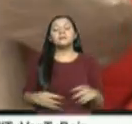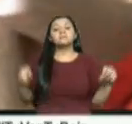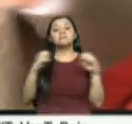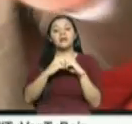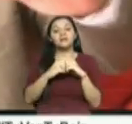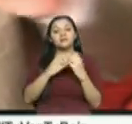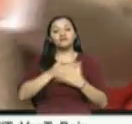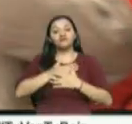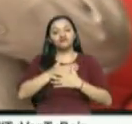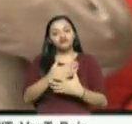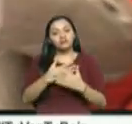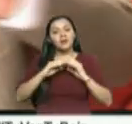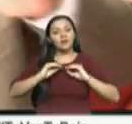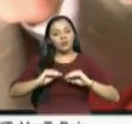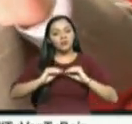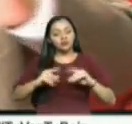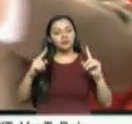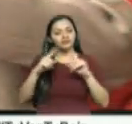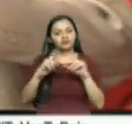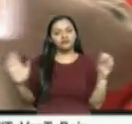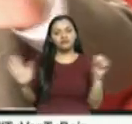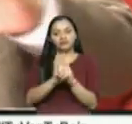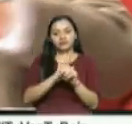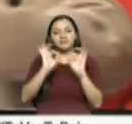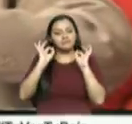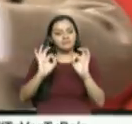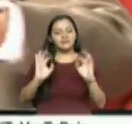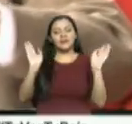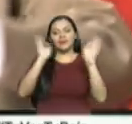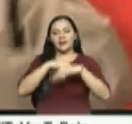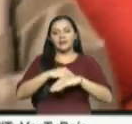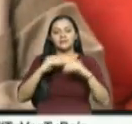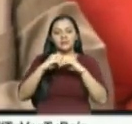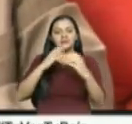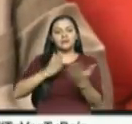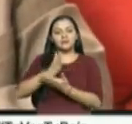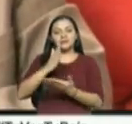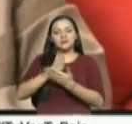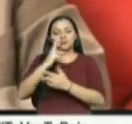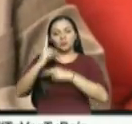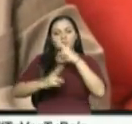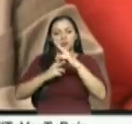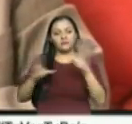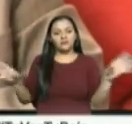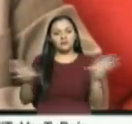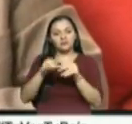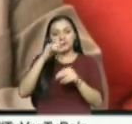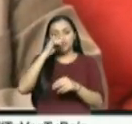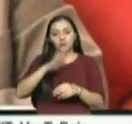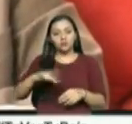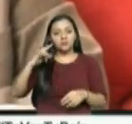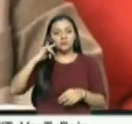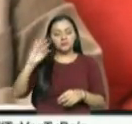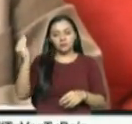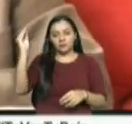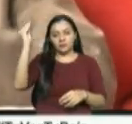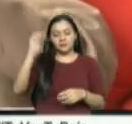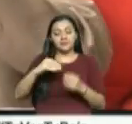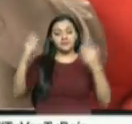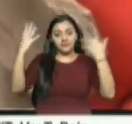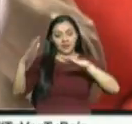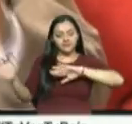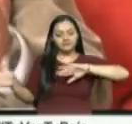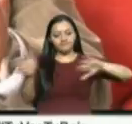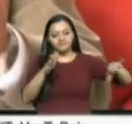Garantizar la educación completamente gratuita y absolutamente a todos los niños y jóvenes del país. Asimismo,